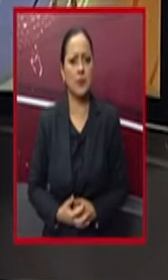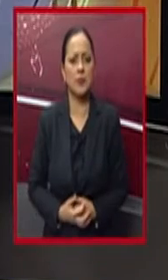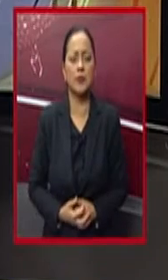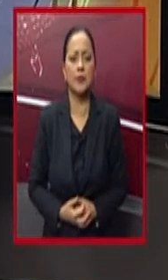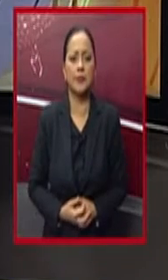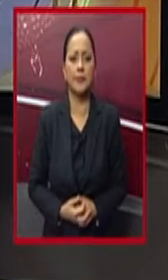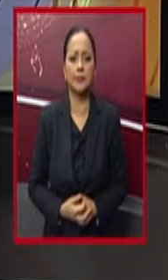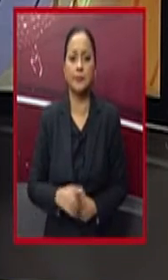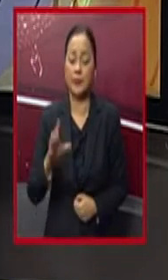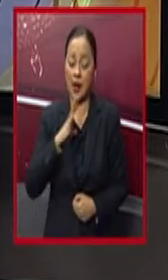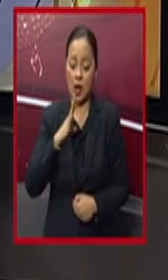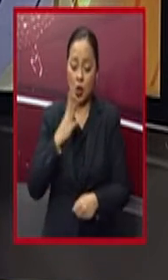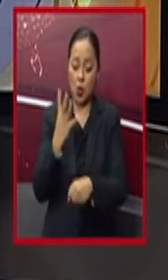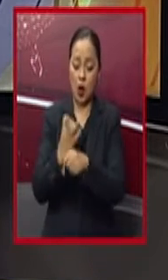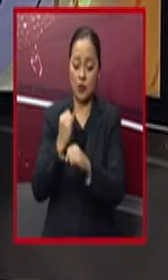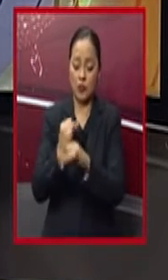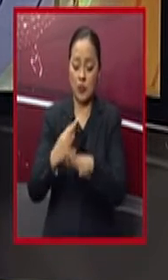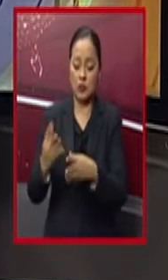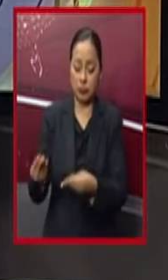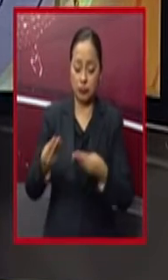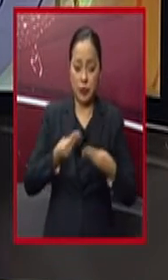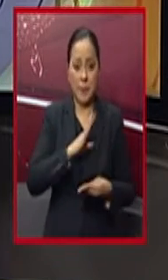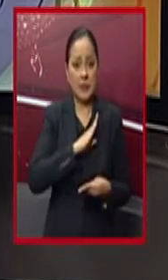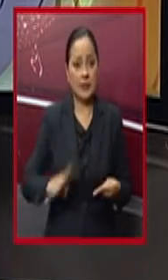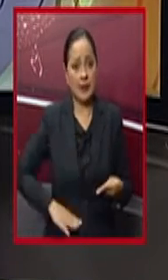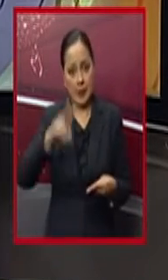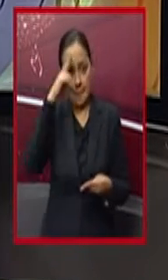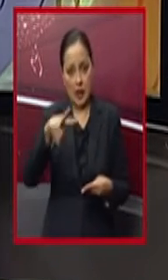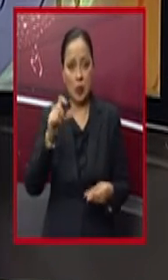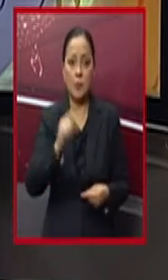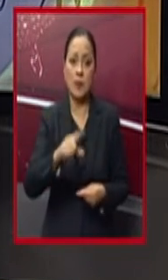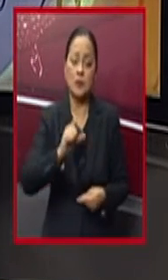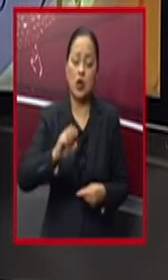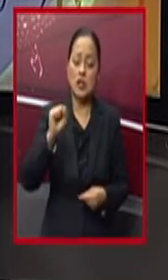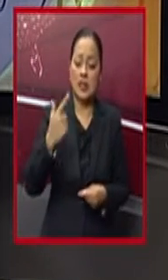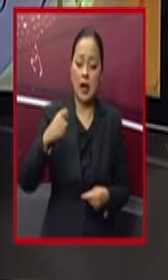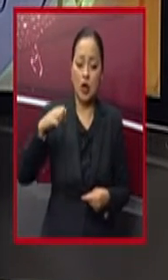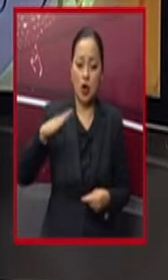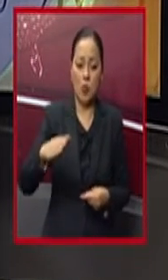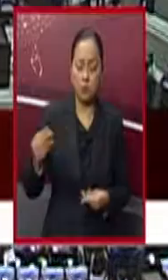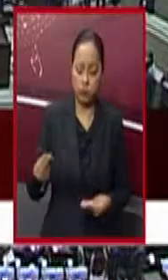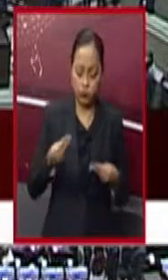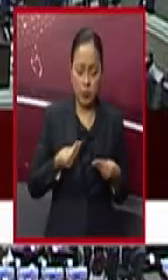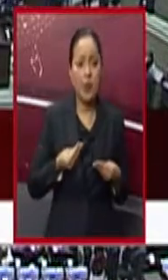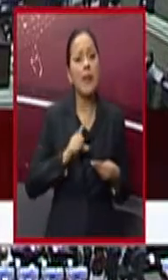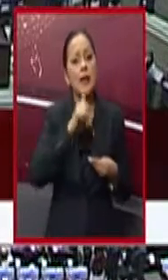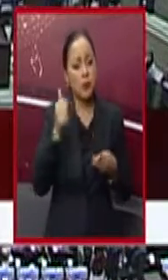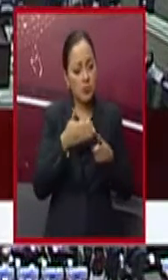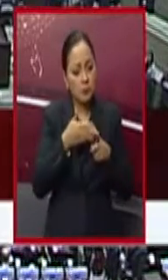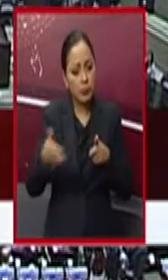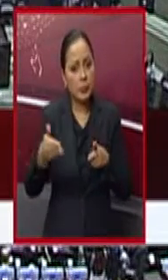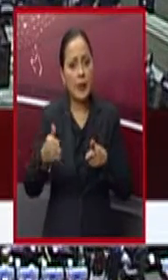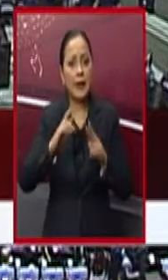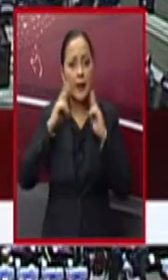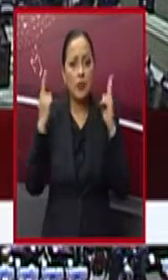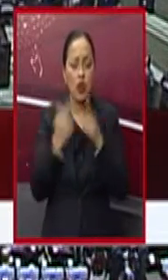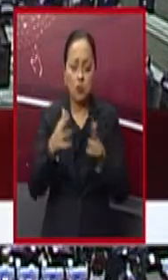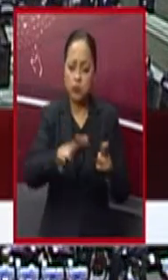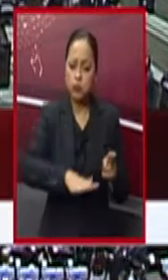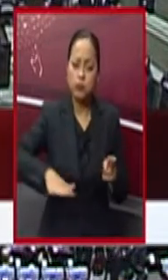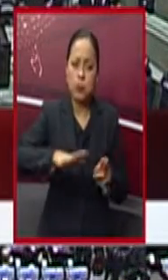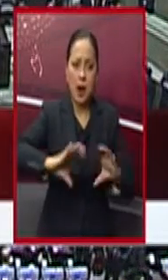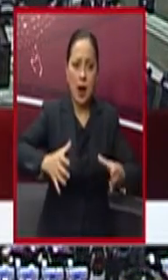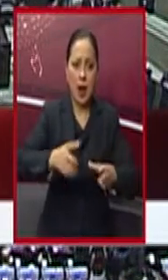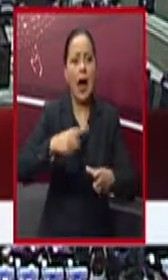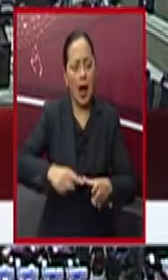Luego de recibir el cuarto informe de gobierno del Ejecutivo Federal por parte del secretario de Gobernación, se reanudó la sesión del Congreso General. El presidente